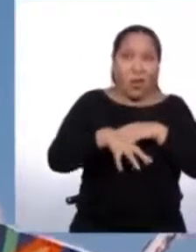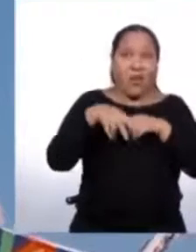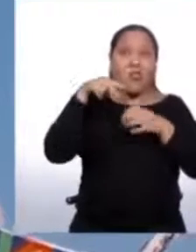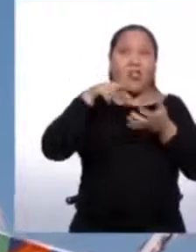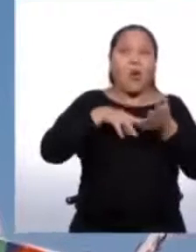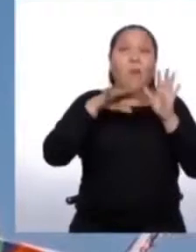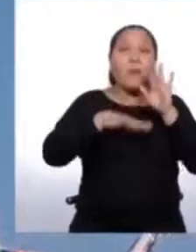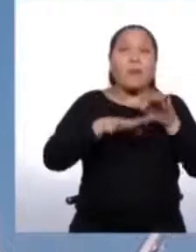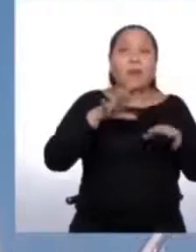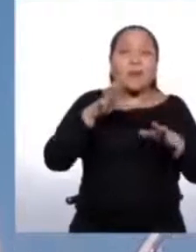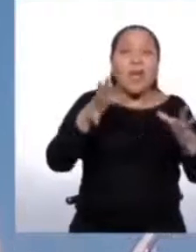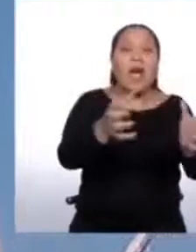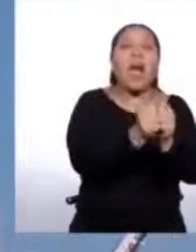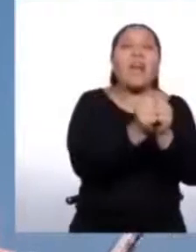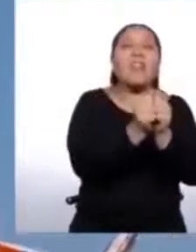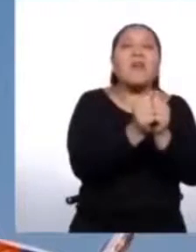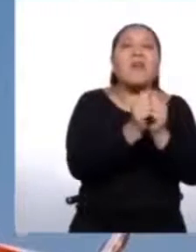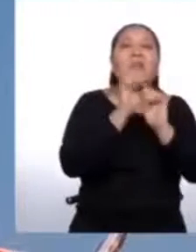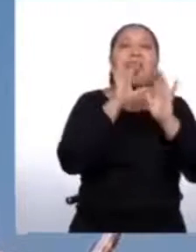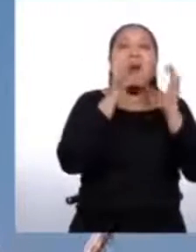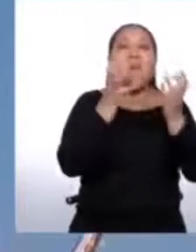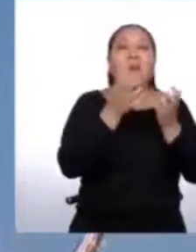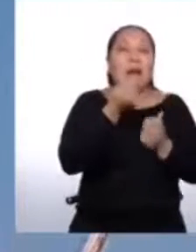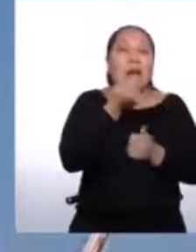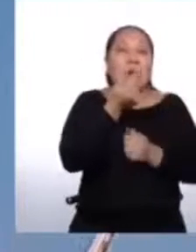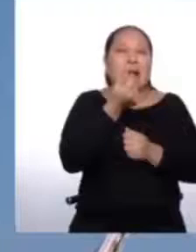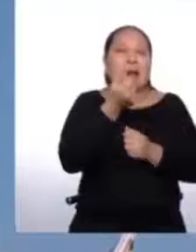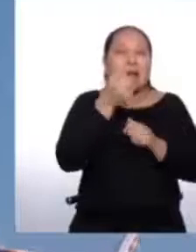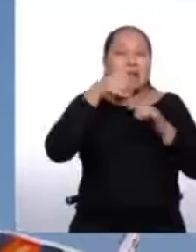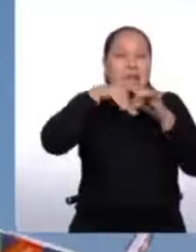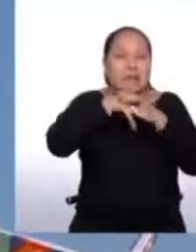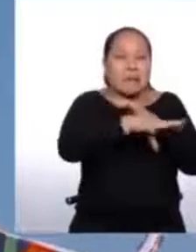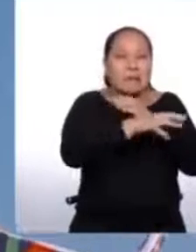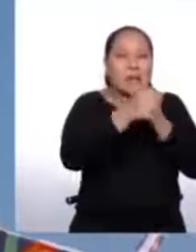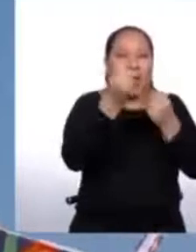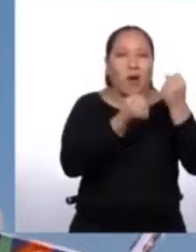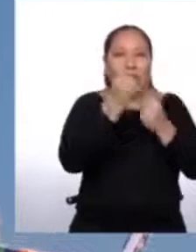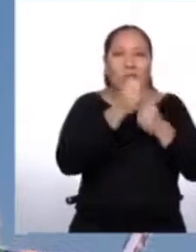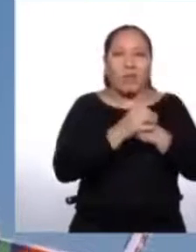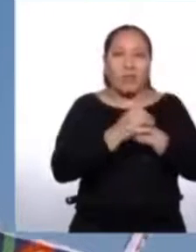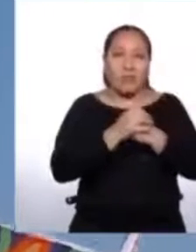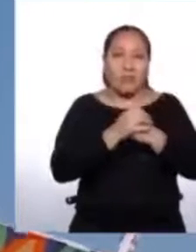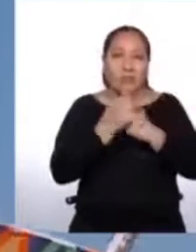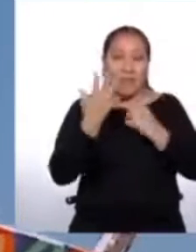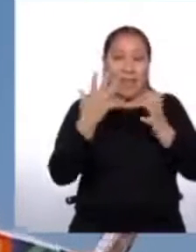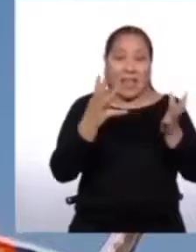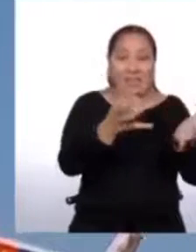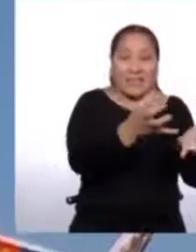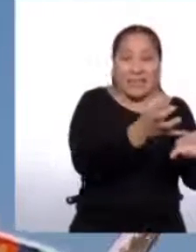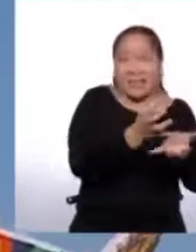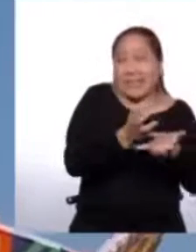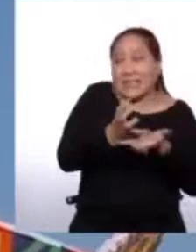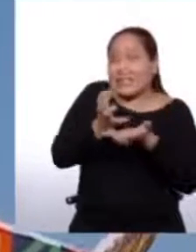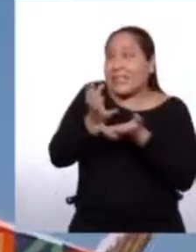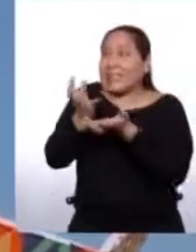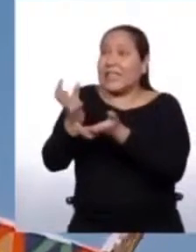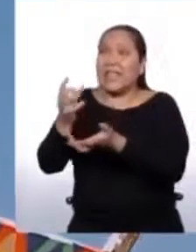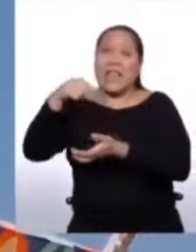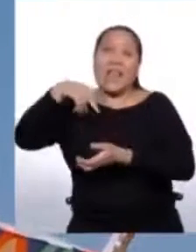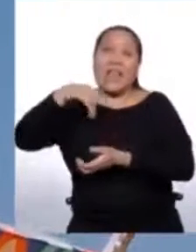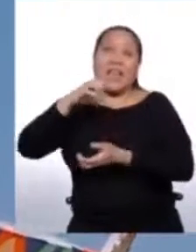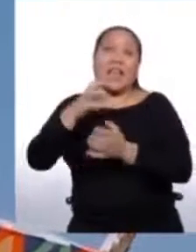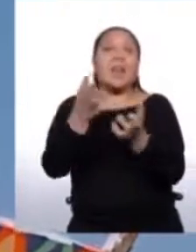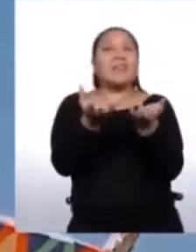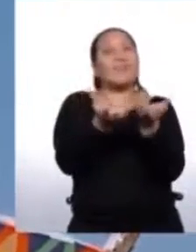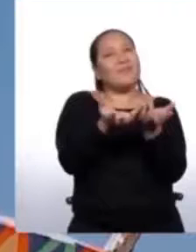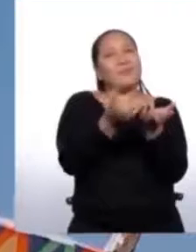en una acequia y atrapó la pelota que estaba a punto de meterse bajo las ruedas de un carro. Pero, cuando se le alcanzaba, Queca, que ya estiraba